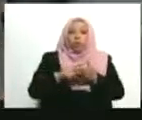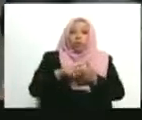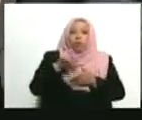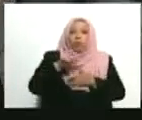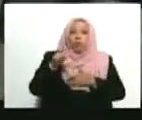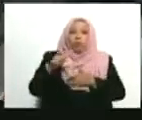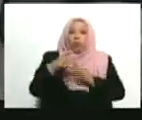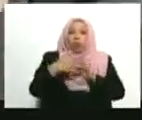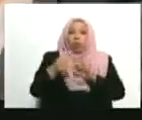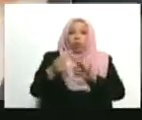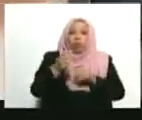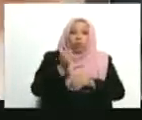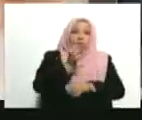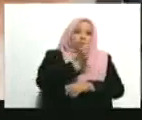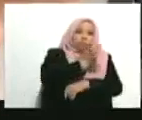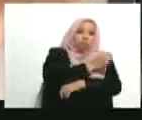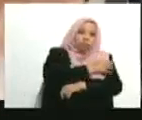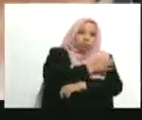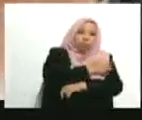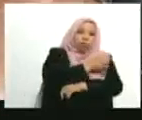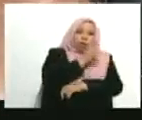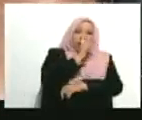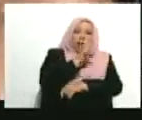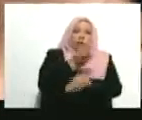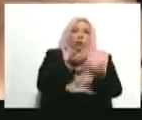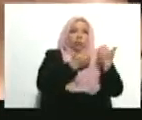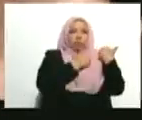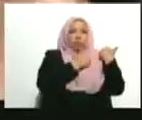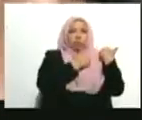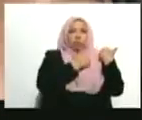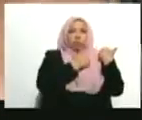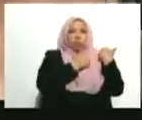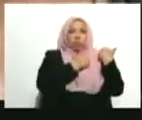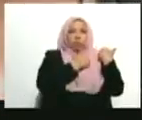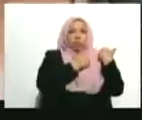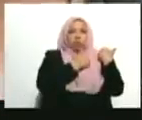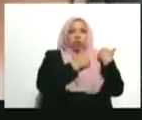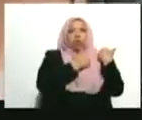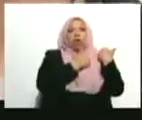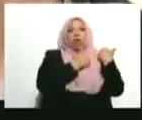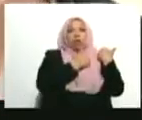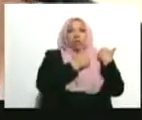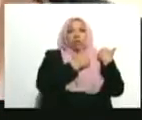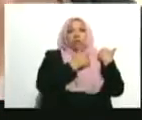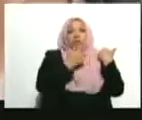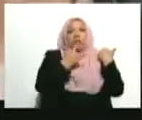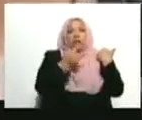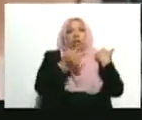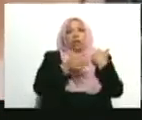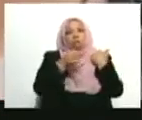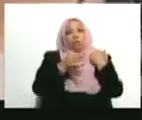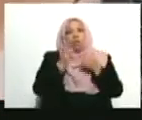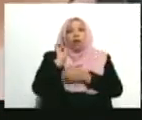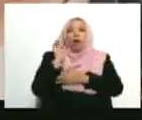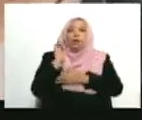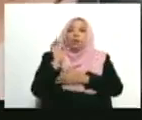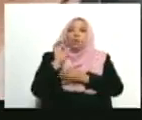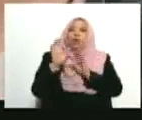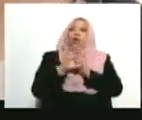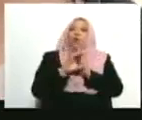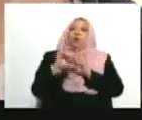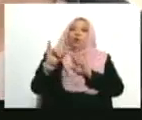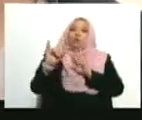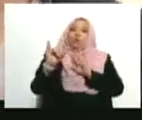lo ha captado la derecha. Y ahí hay también responsabilidad de, yo diría, no tanto de la izquierda, que sí quería una verdadera asamblea constituyente